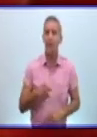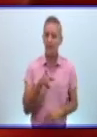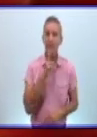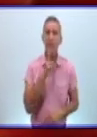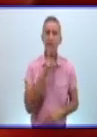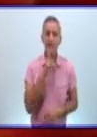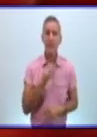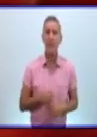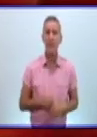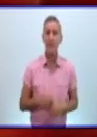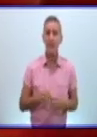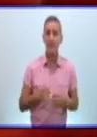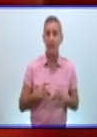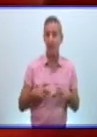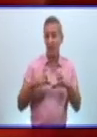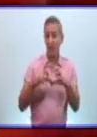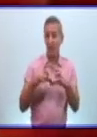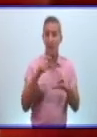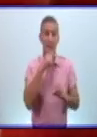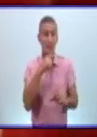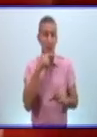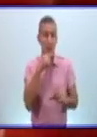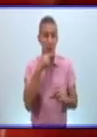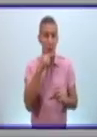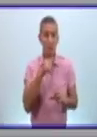de 90% de agua.